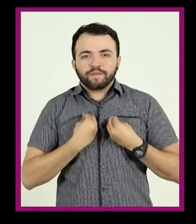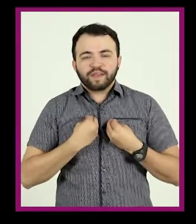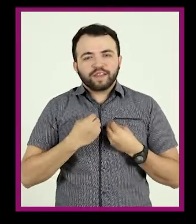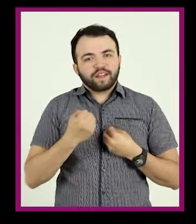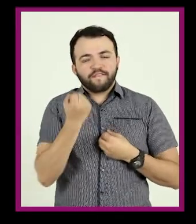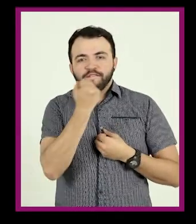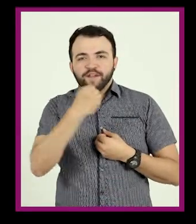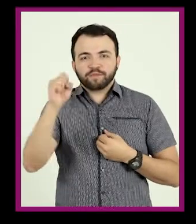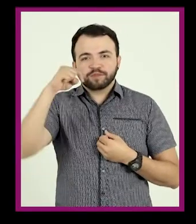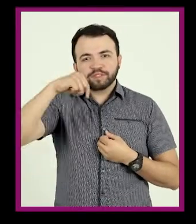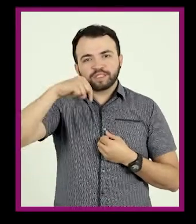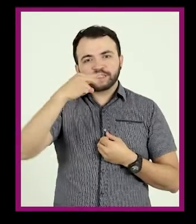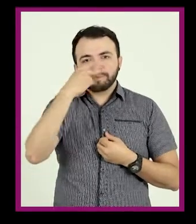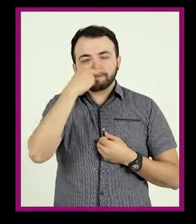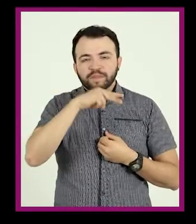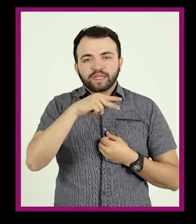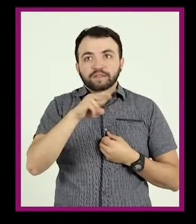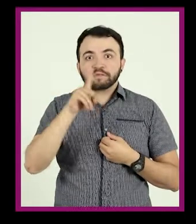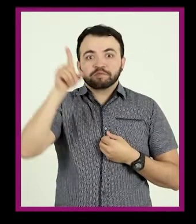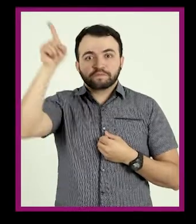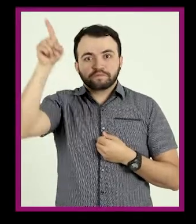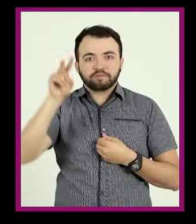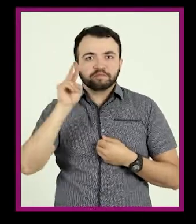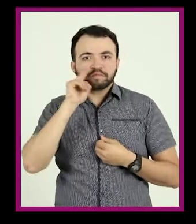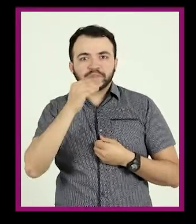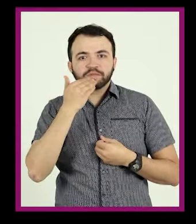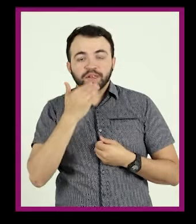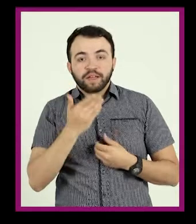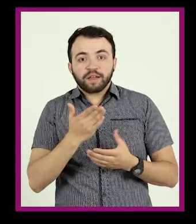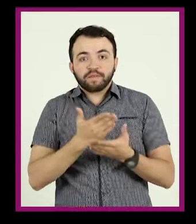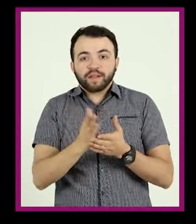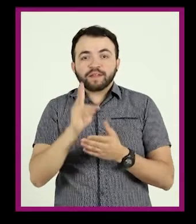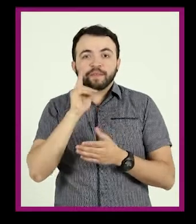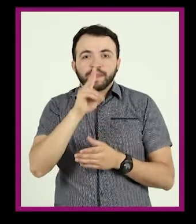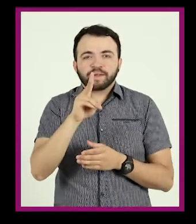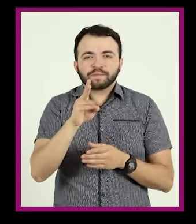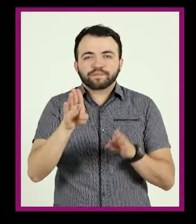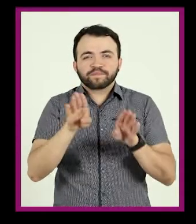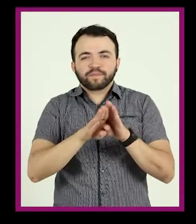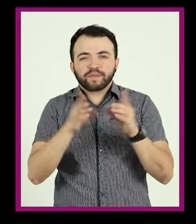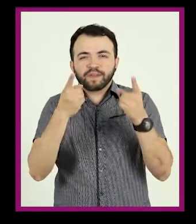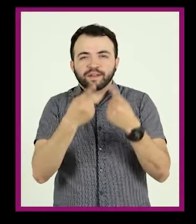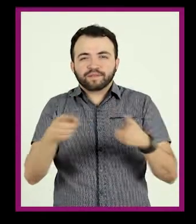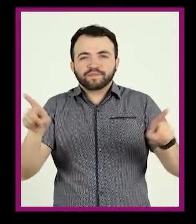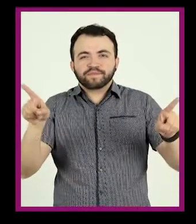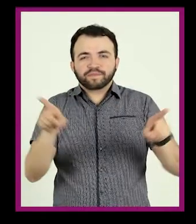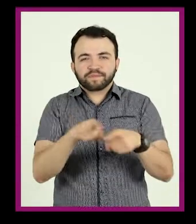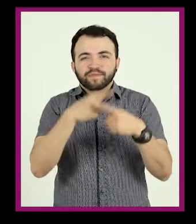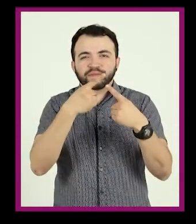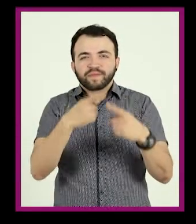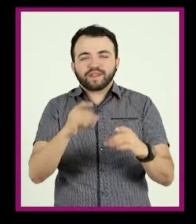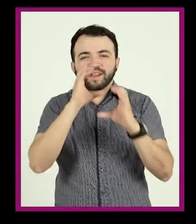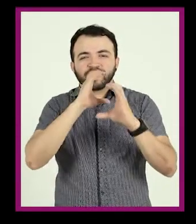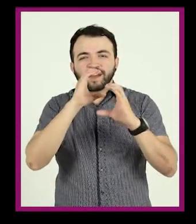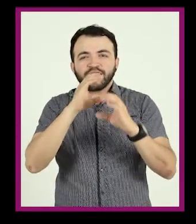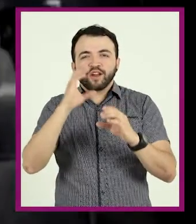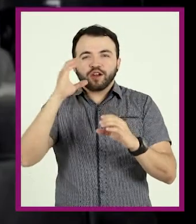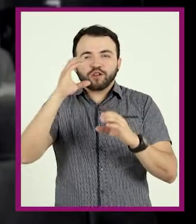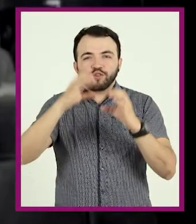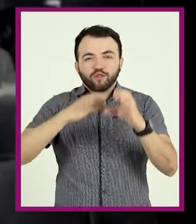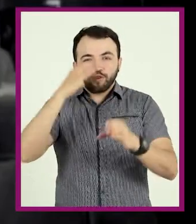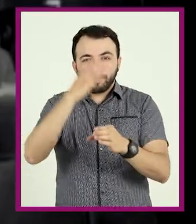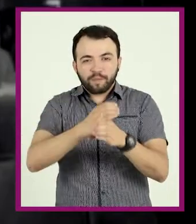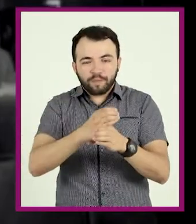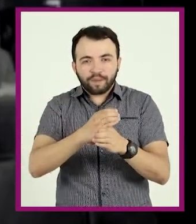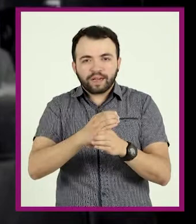Fernández. Y esto derivó en que la versión de Las Mañanitas de esta película se adoptara en el país balcánico como